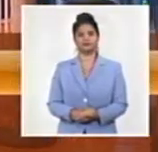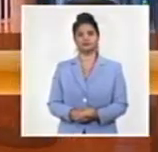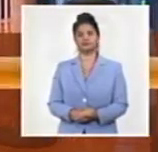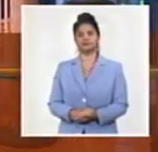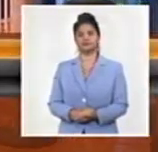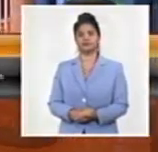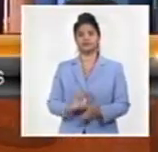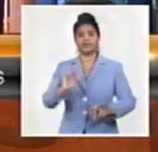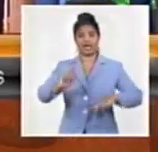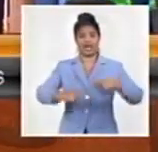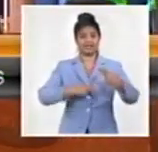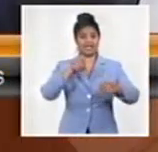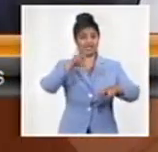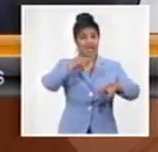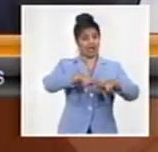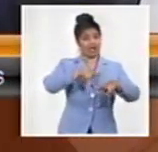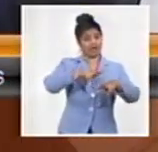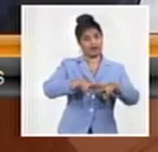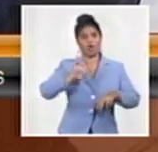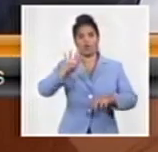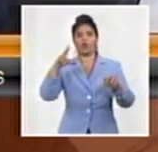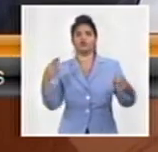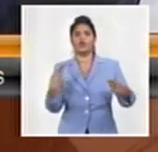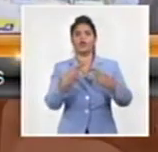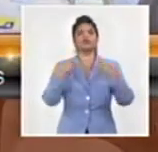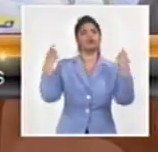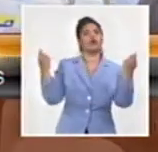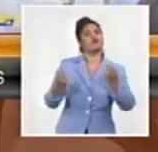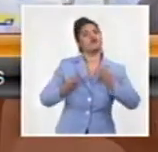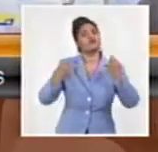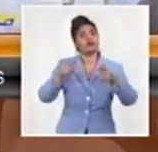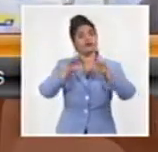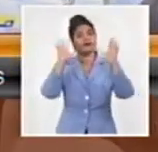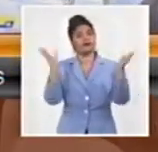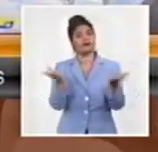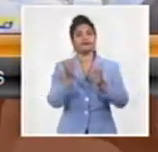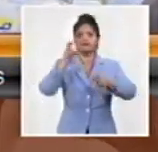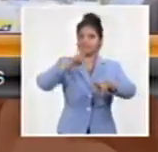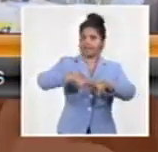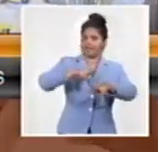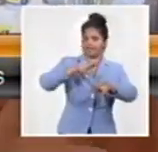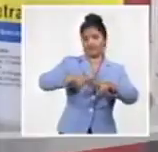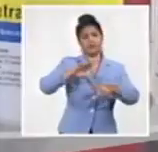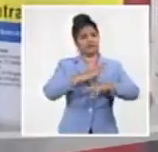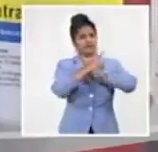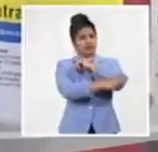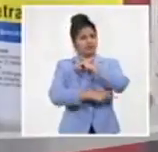Se desarrolla en Expo Cuba cuarto foro de inversiones durante la Feria Internacional de La Habana.